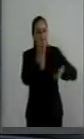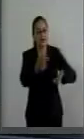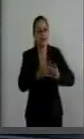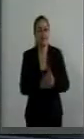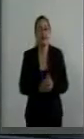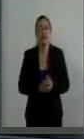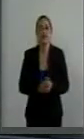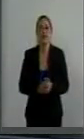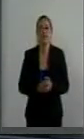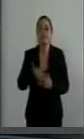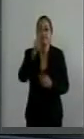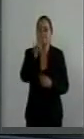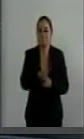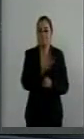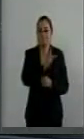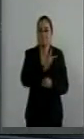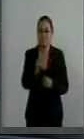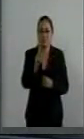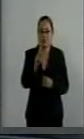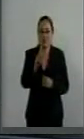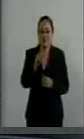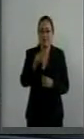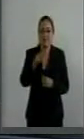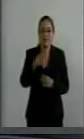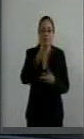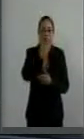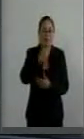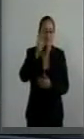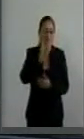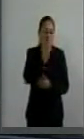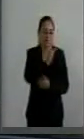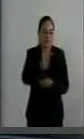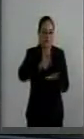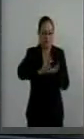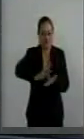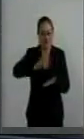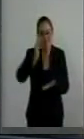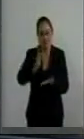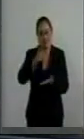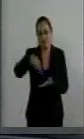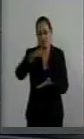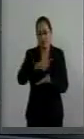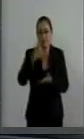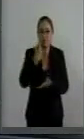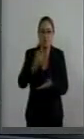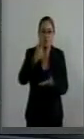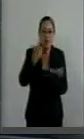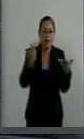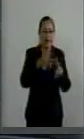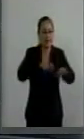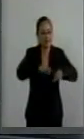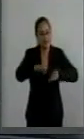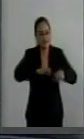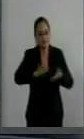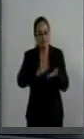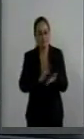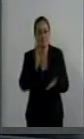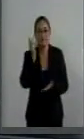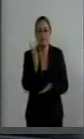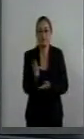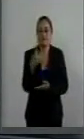a todas y todos los que están ahí, muchas gracias por todo el esfuerzo, por su